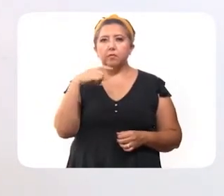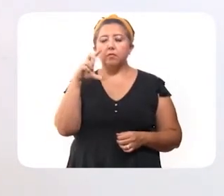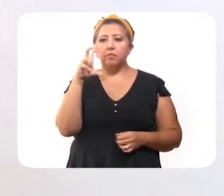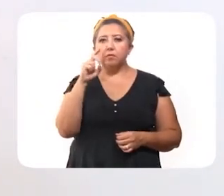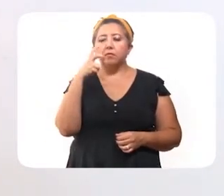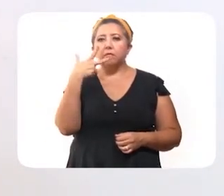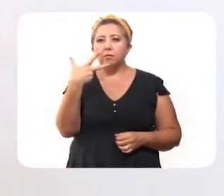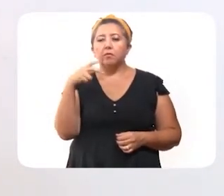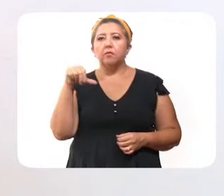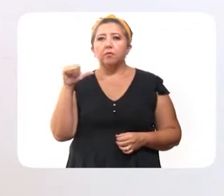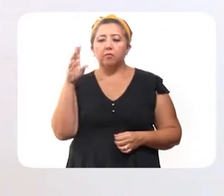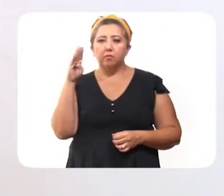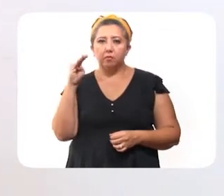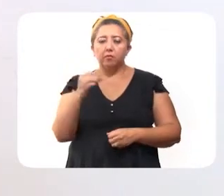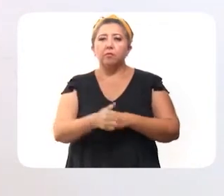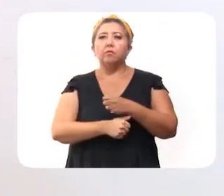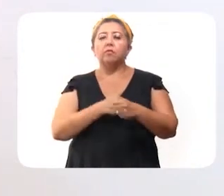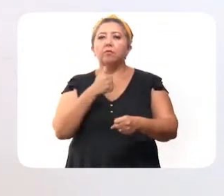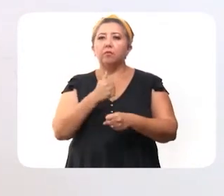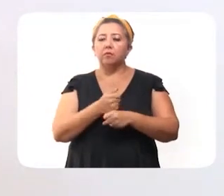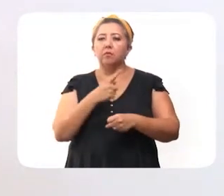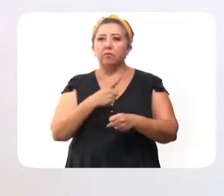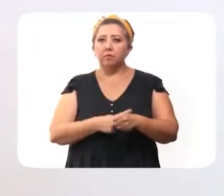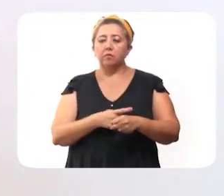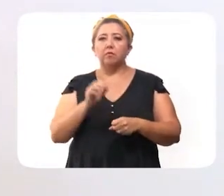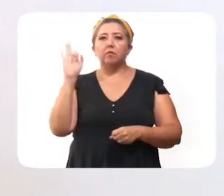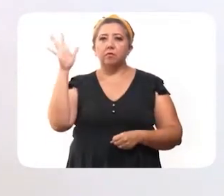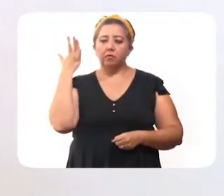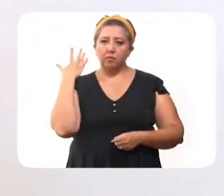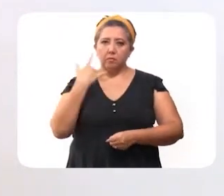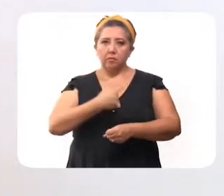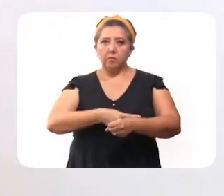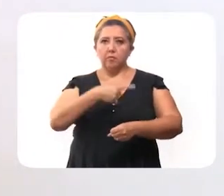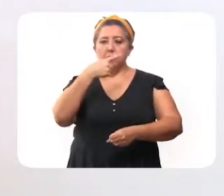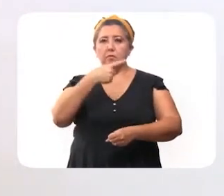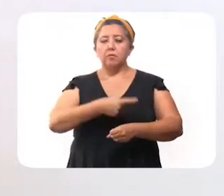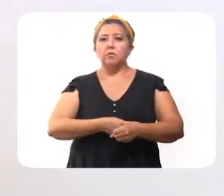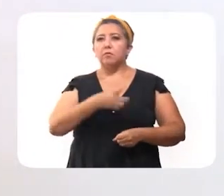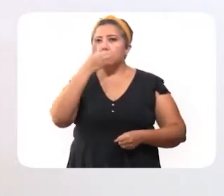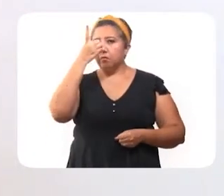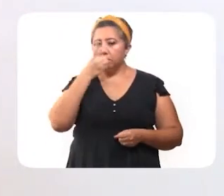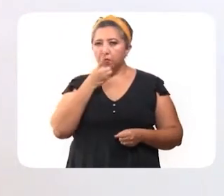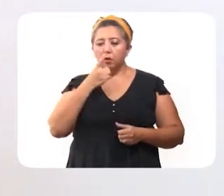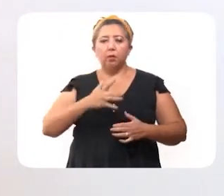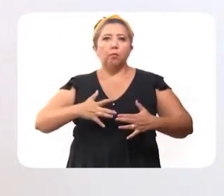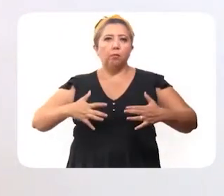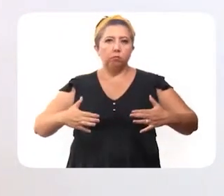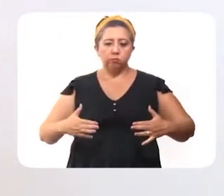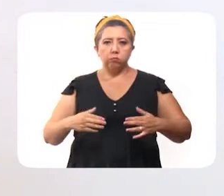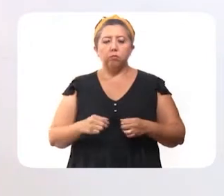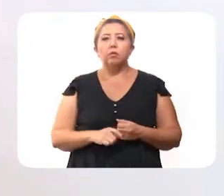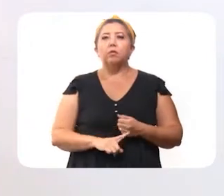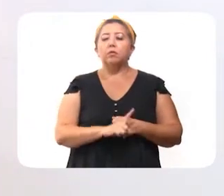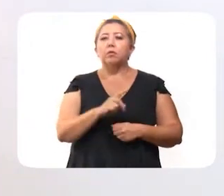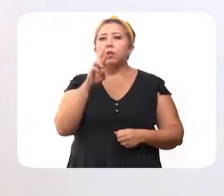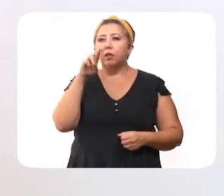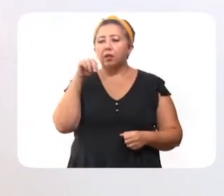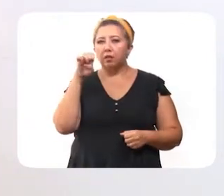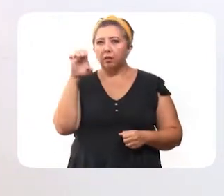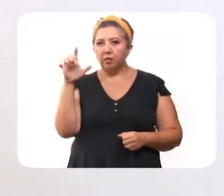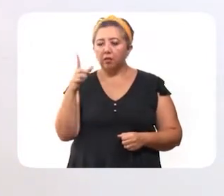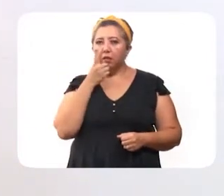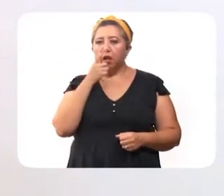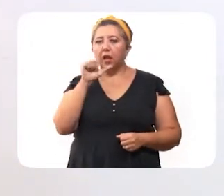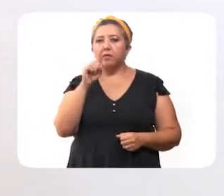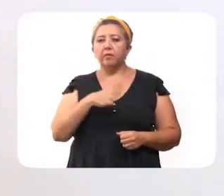de 38 a 90 años. Sus principales enfermedades fueron hipertensión arterial, diabetes, obesidad, insuficiencia renal